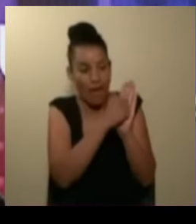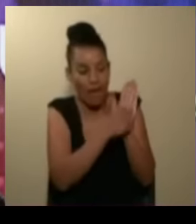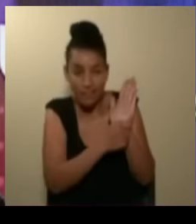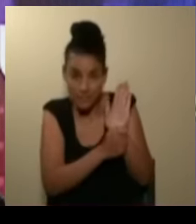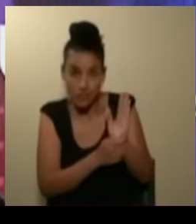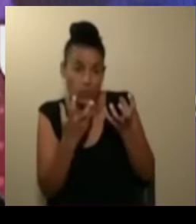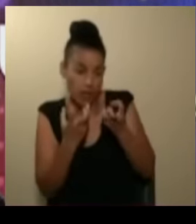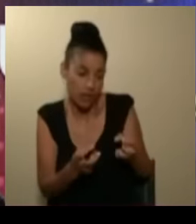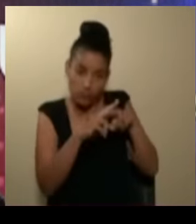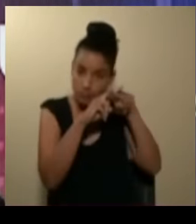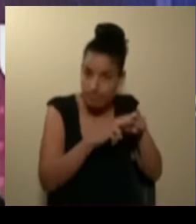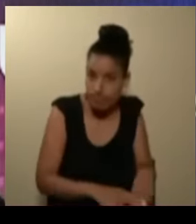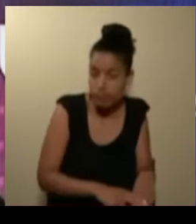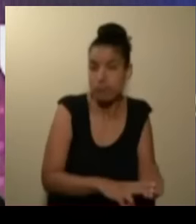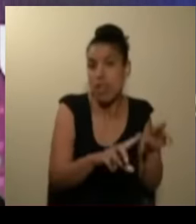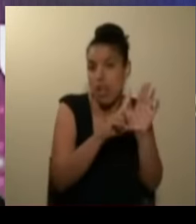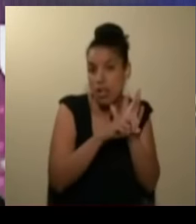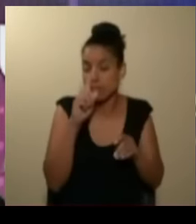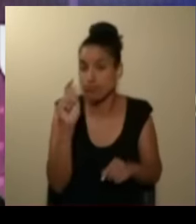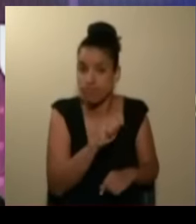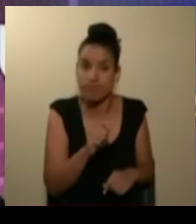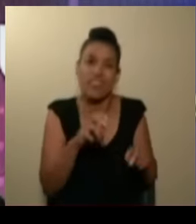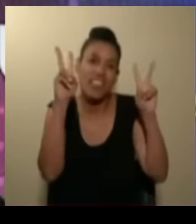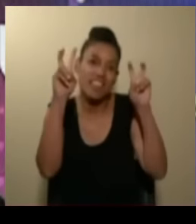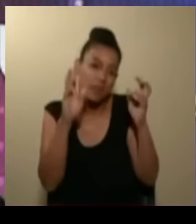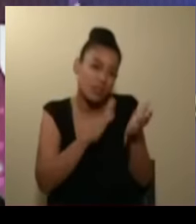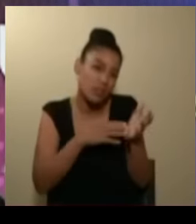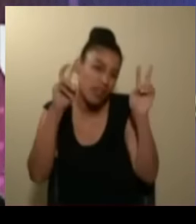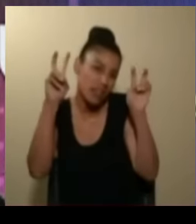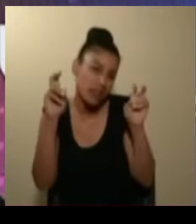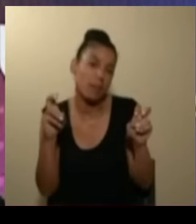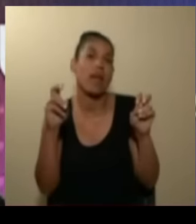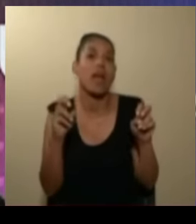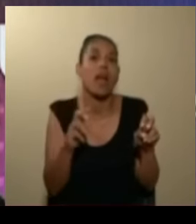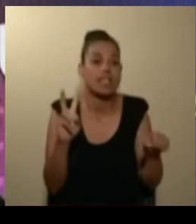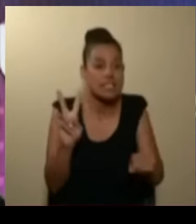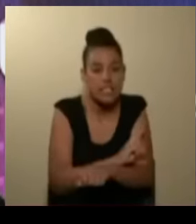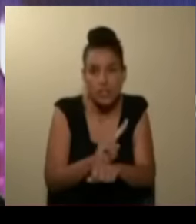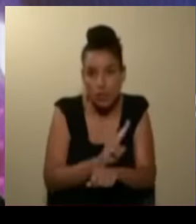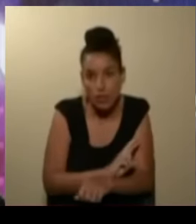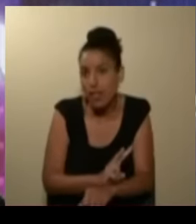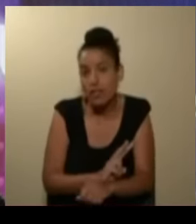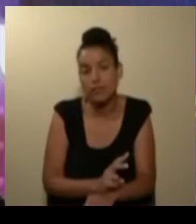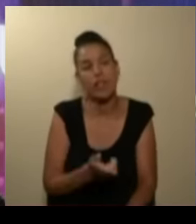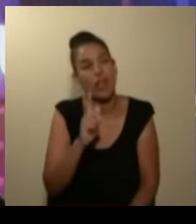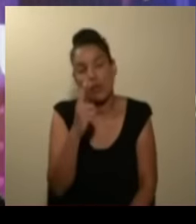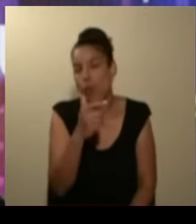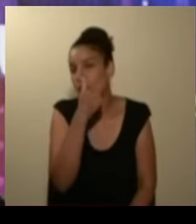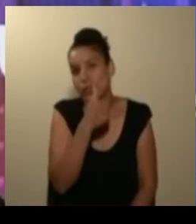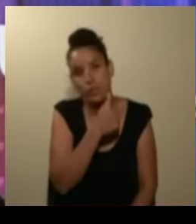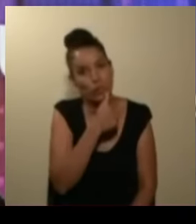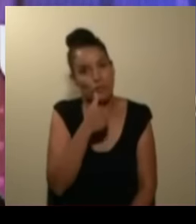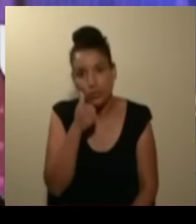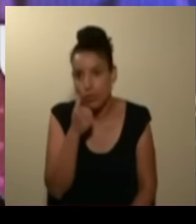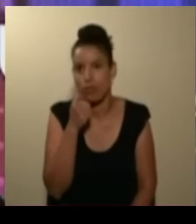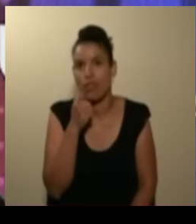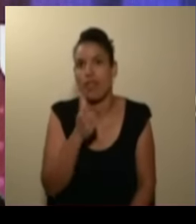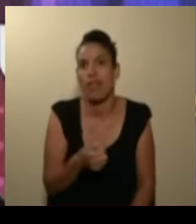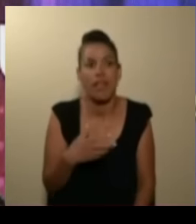derogar, anular en el tema de seguridad, no solucionan ni contribuyen a solucionar el tema de la